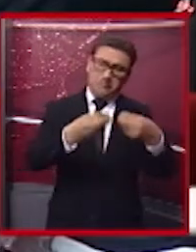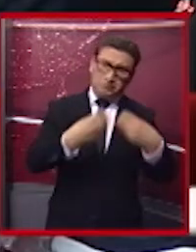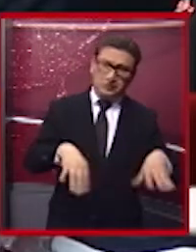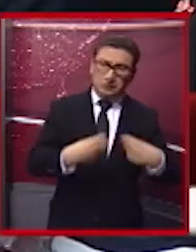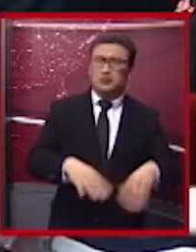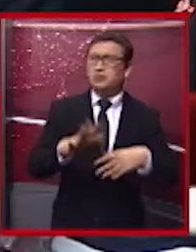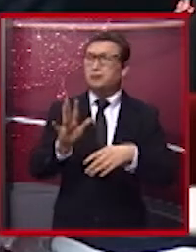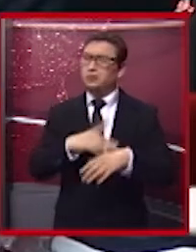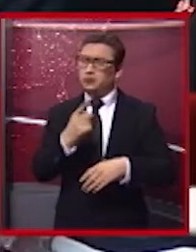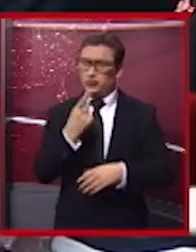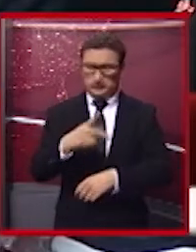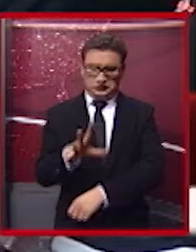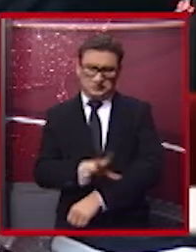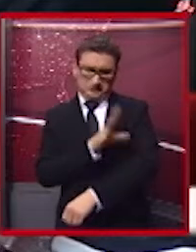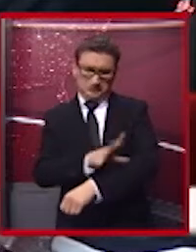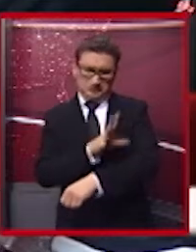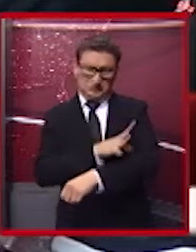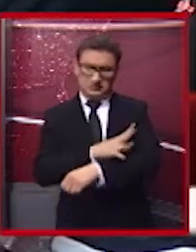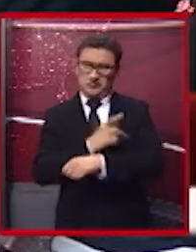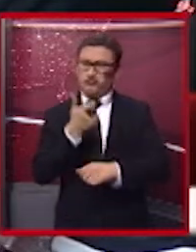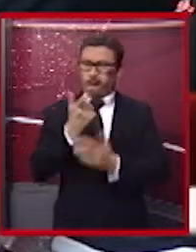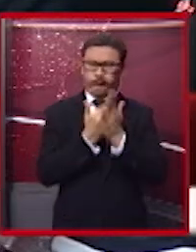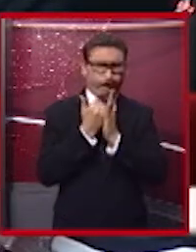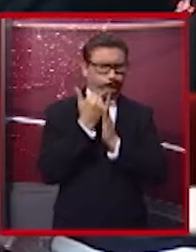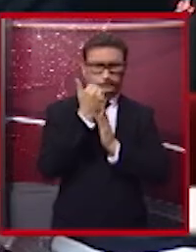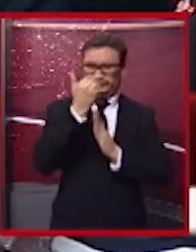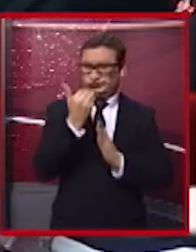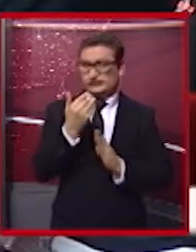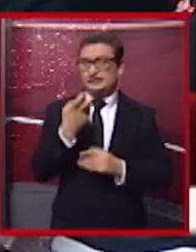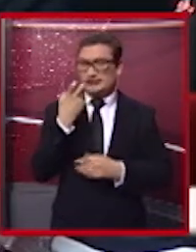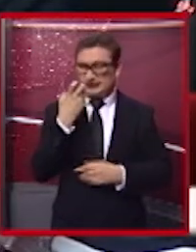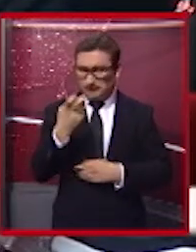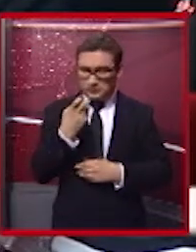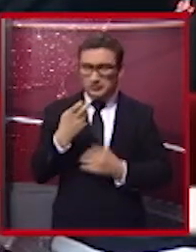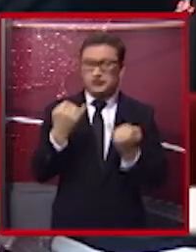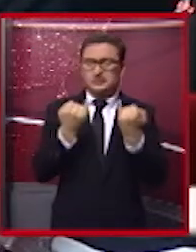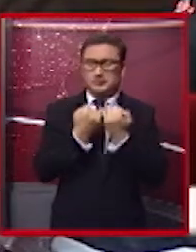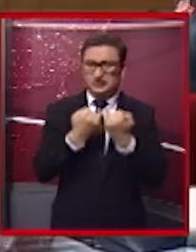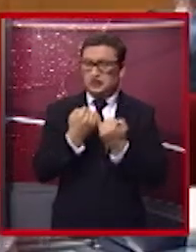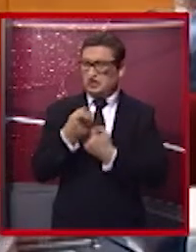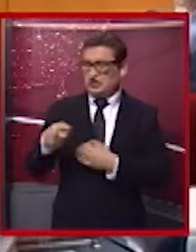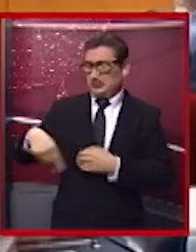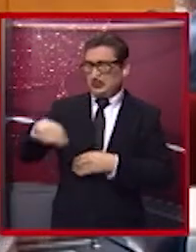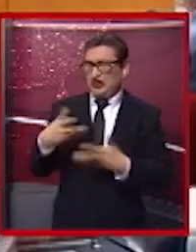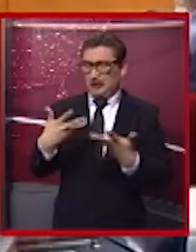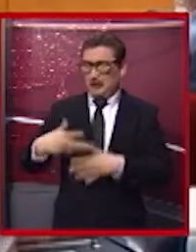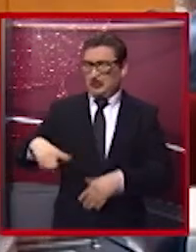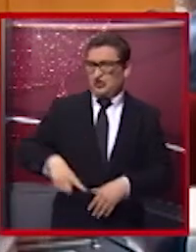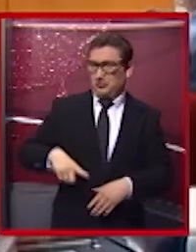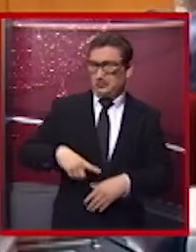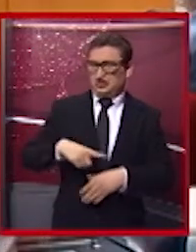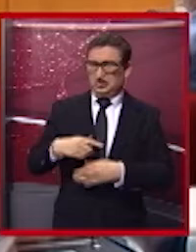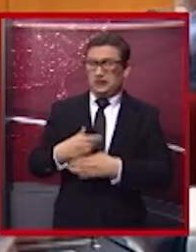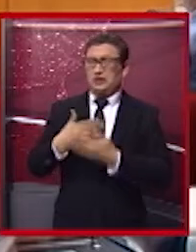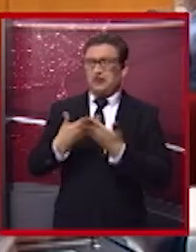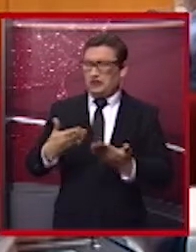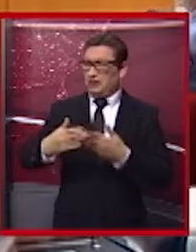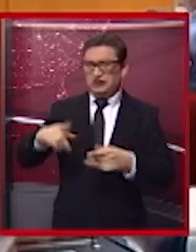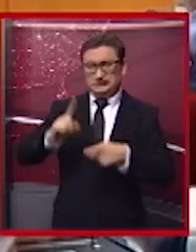en el precio de la energía eléctrica. Además, sostuvo que la herencia de la actual administración es una crisis humanitaria y